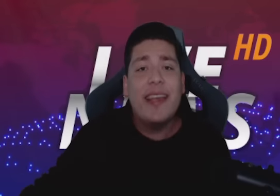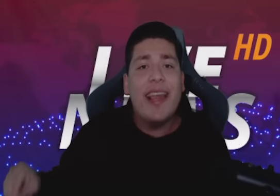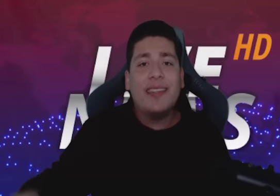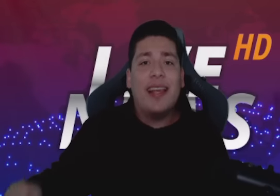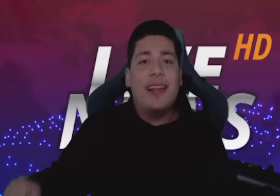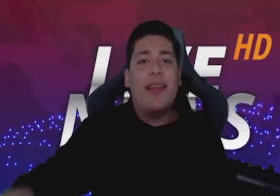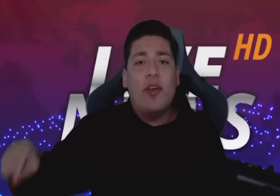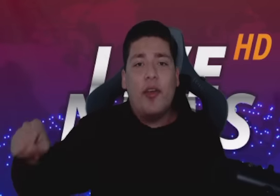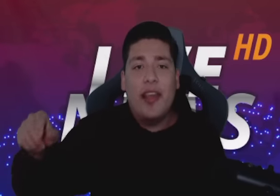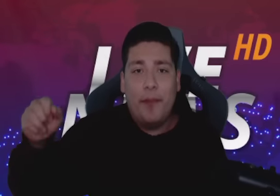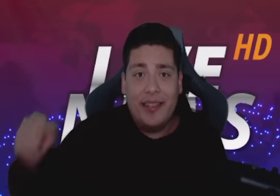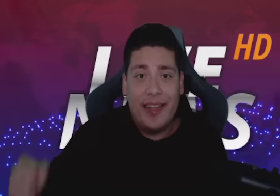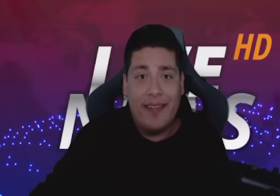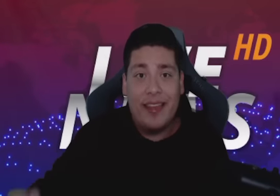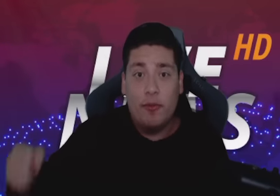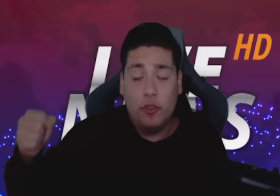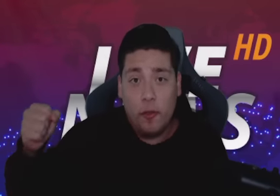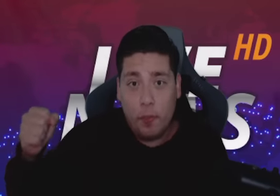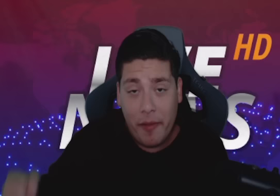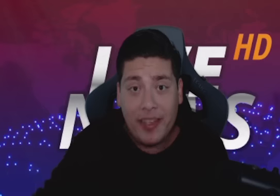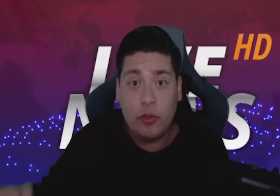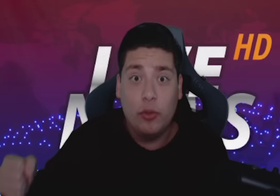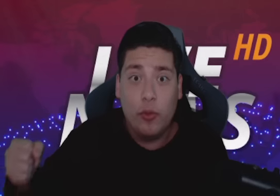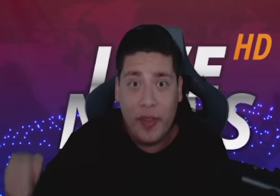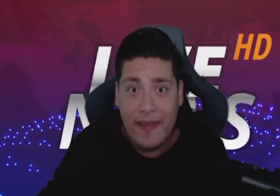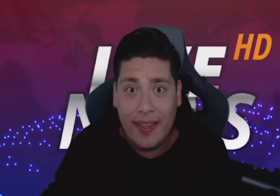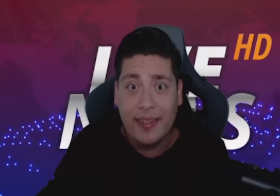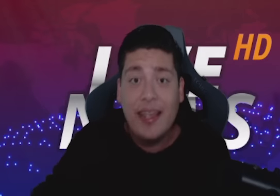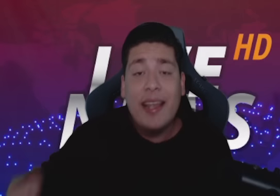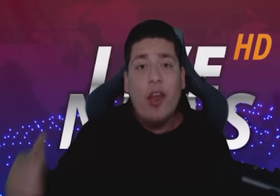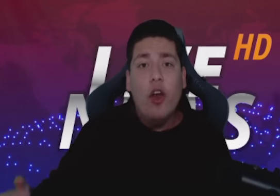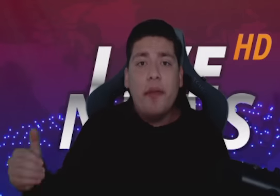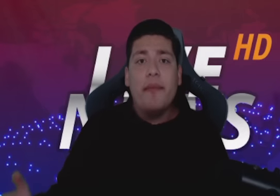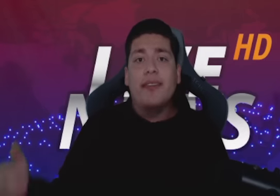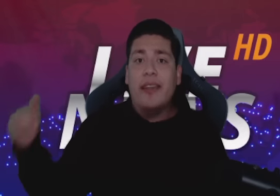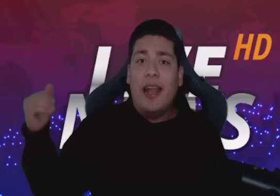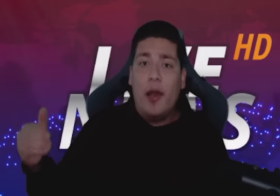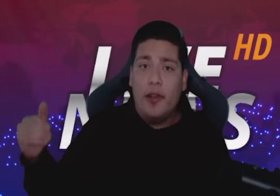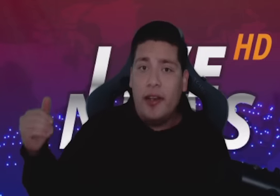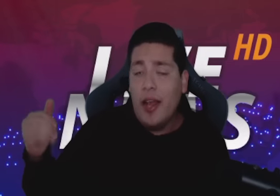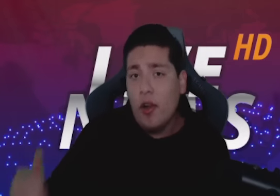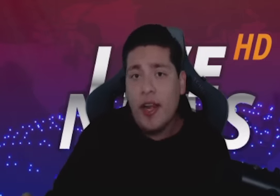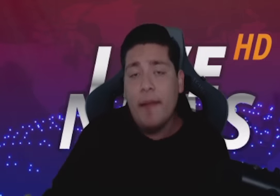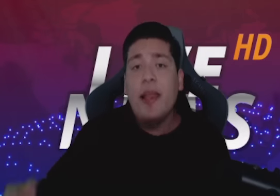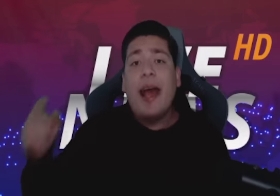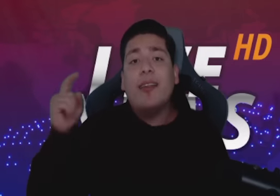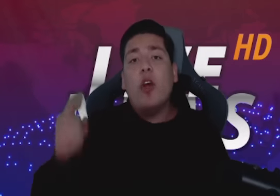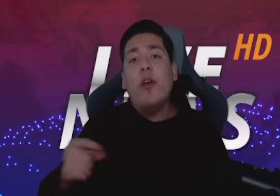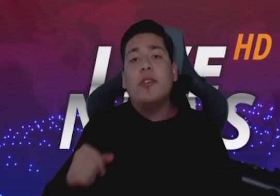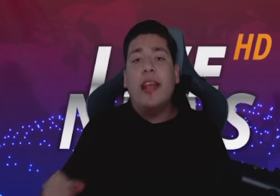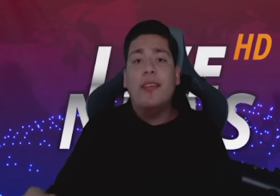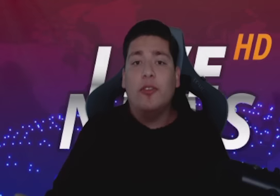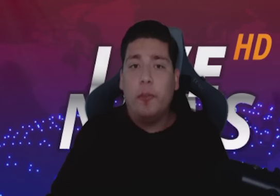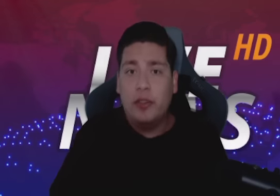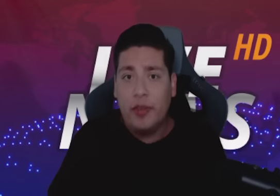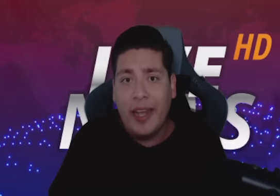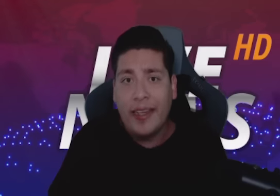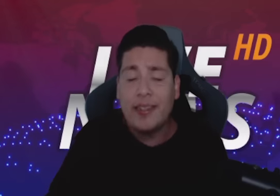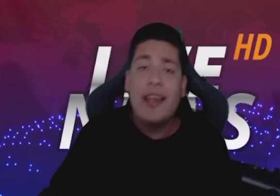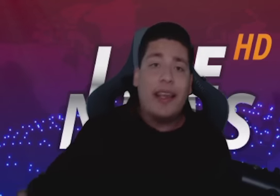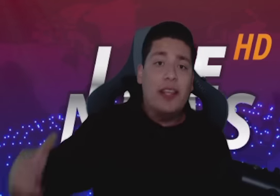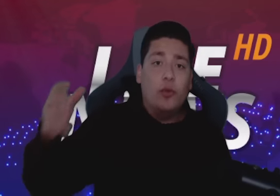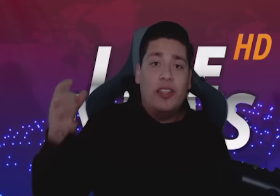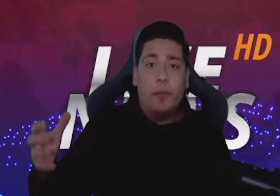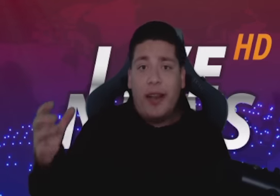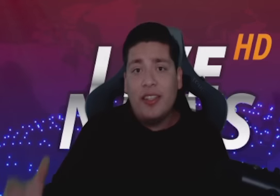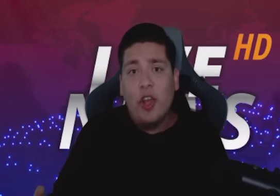fracasado Y es que el día de hoy el presidente mostró pruebas contundentes Que obviamente dejaron la lona a todos estos personajes